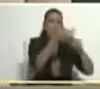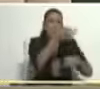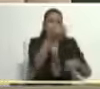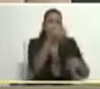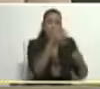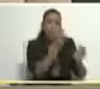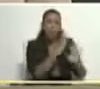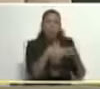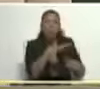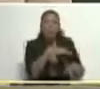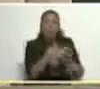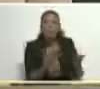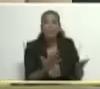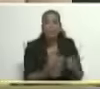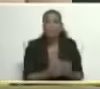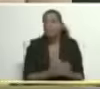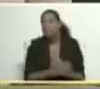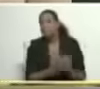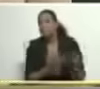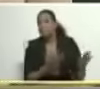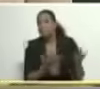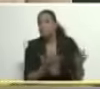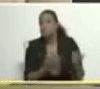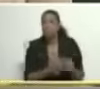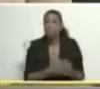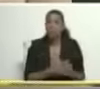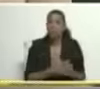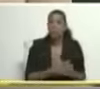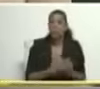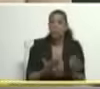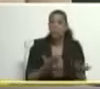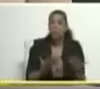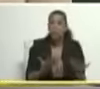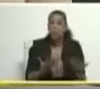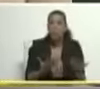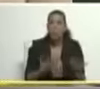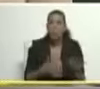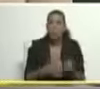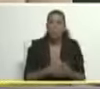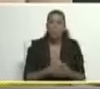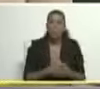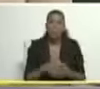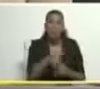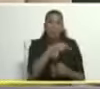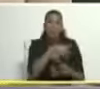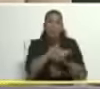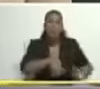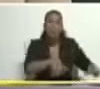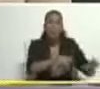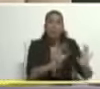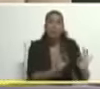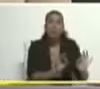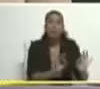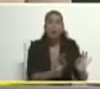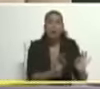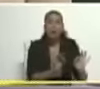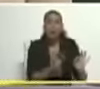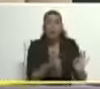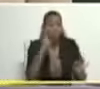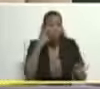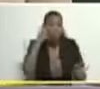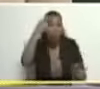perfección is when you go by St. Peter, through the pearly gates, es when you go into the